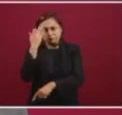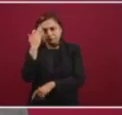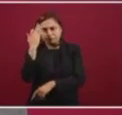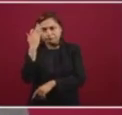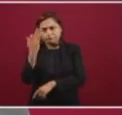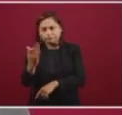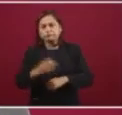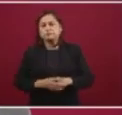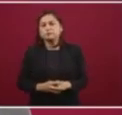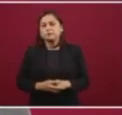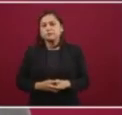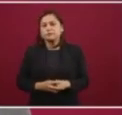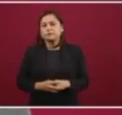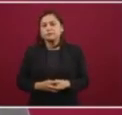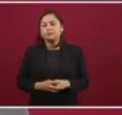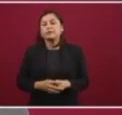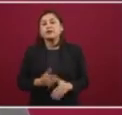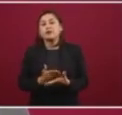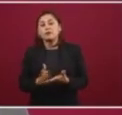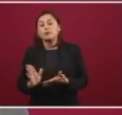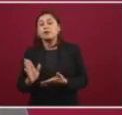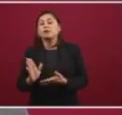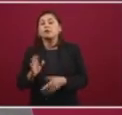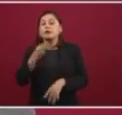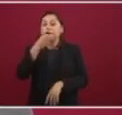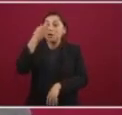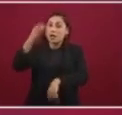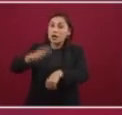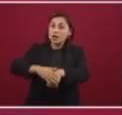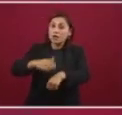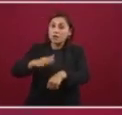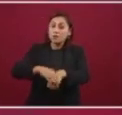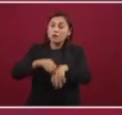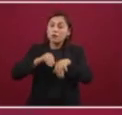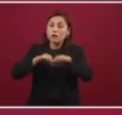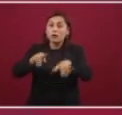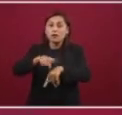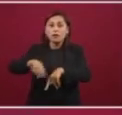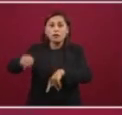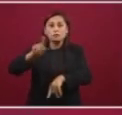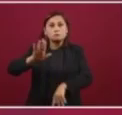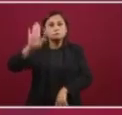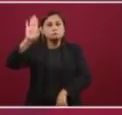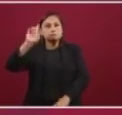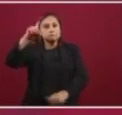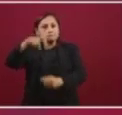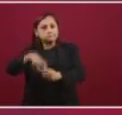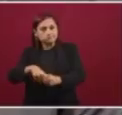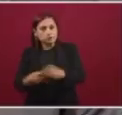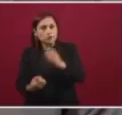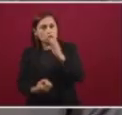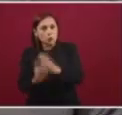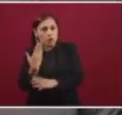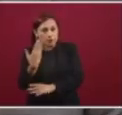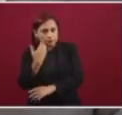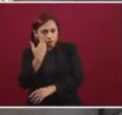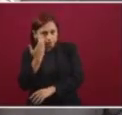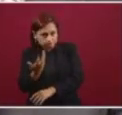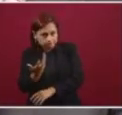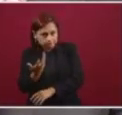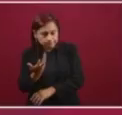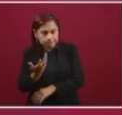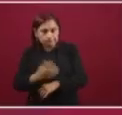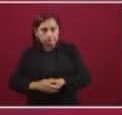la convocatoria para reclutamiento de nuevos elementos, de elementos,